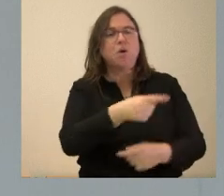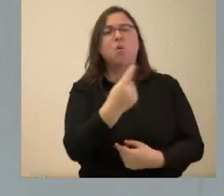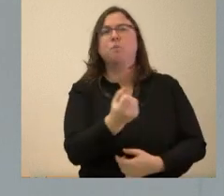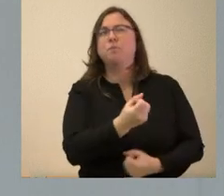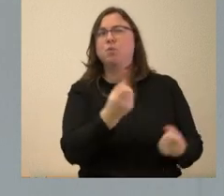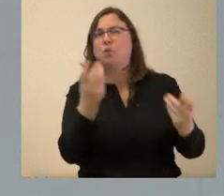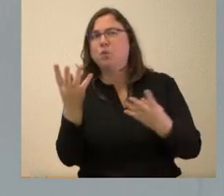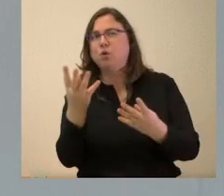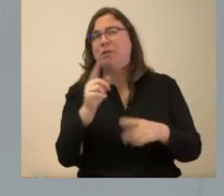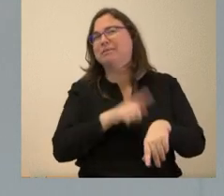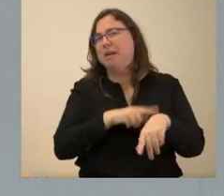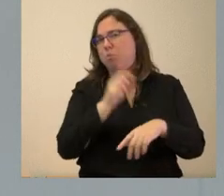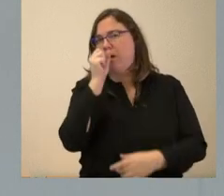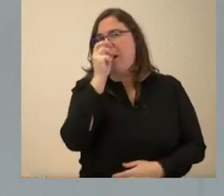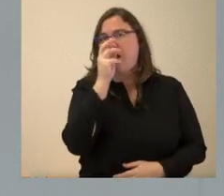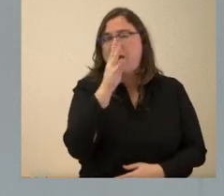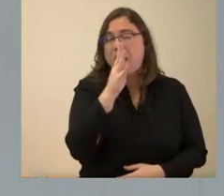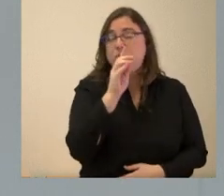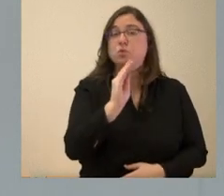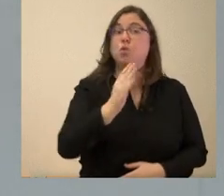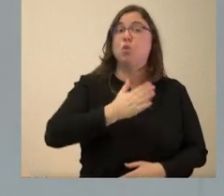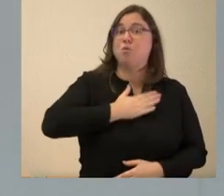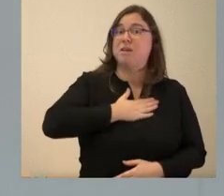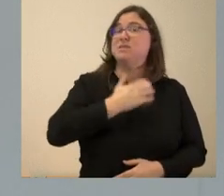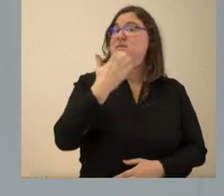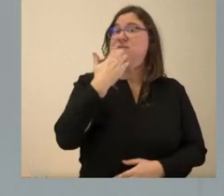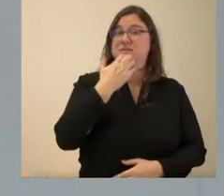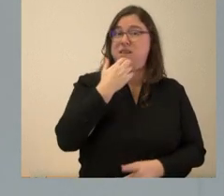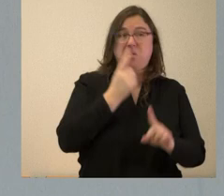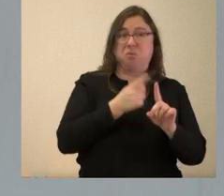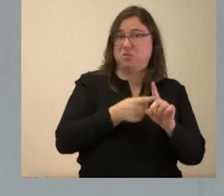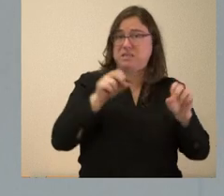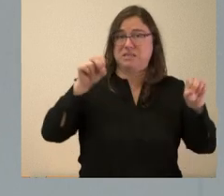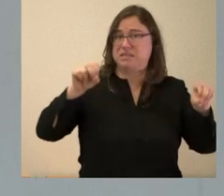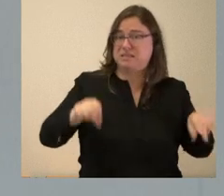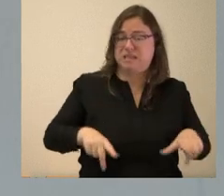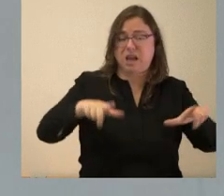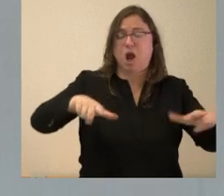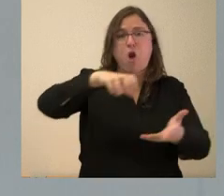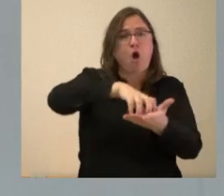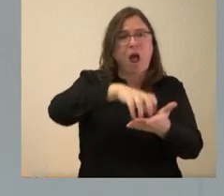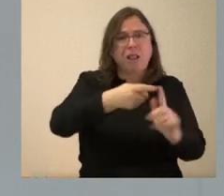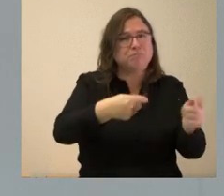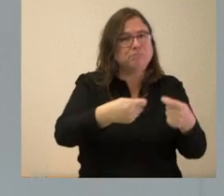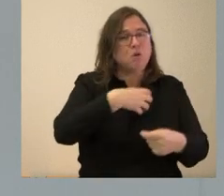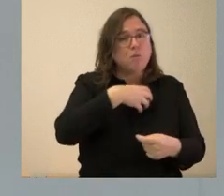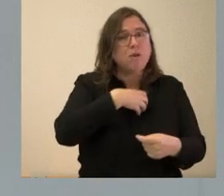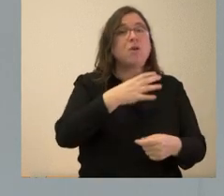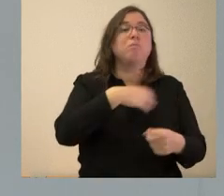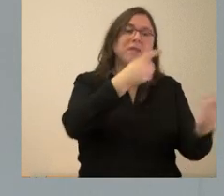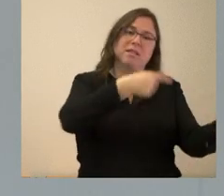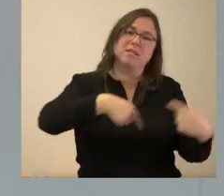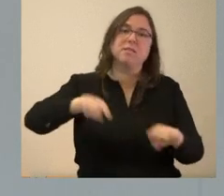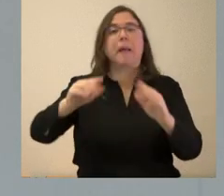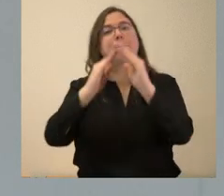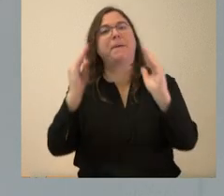números de años determinados pues su propietario si no eran capaces de darle uso al mismo como local comercial lo podían destinar al